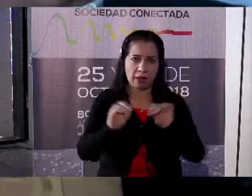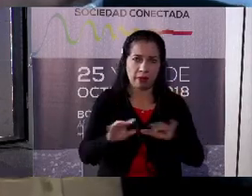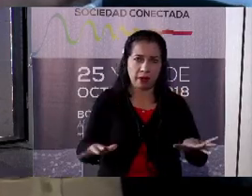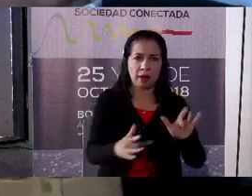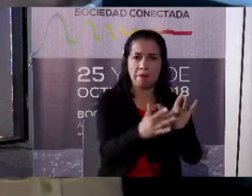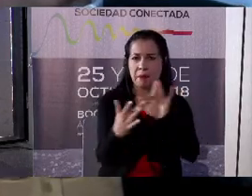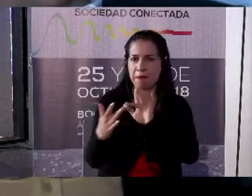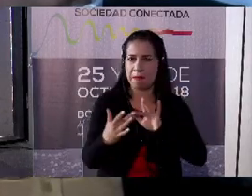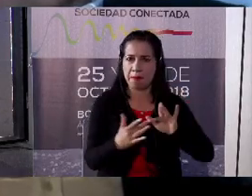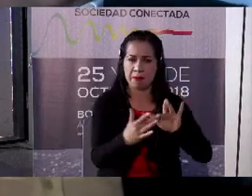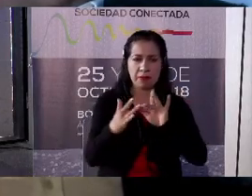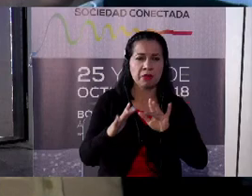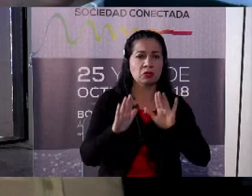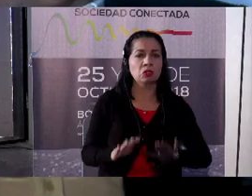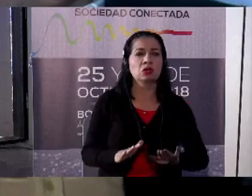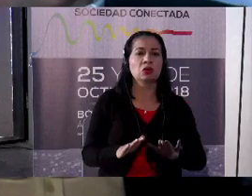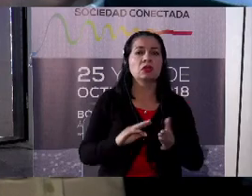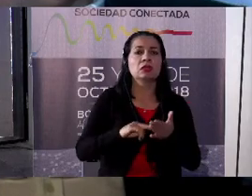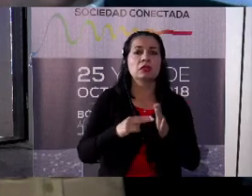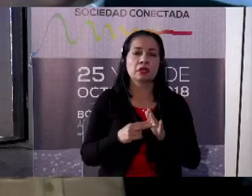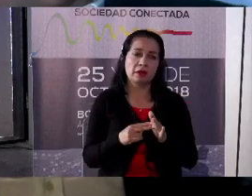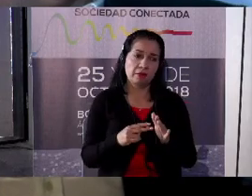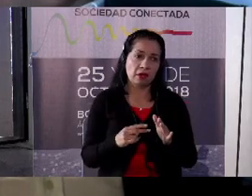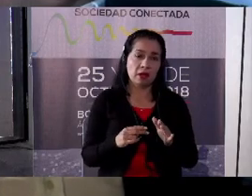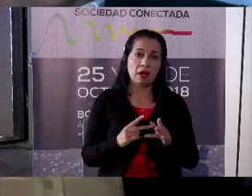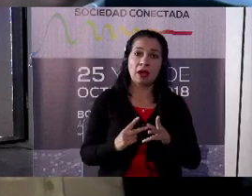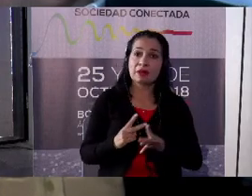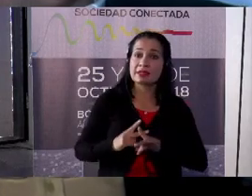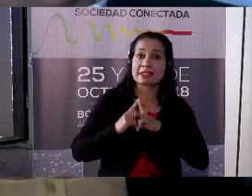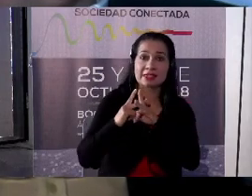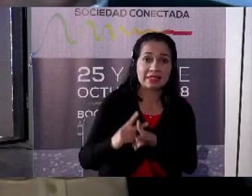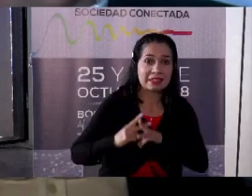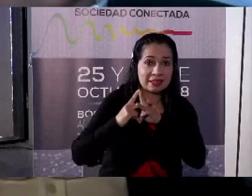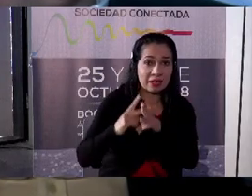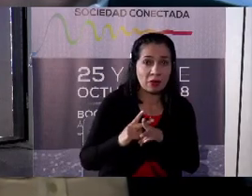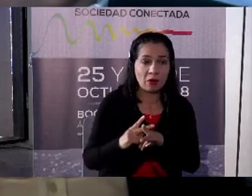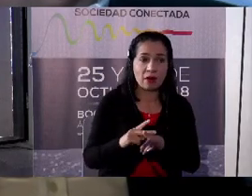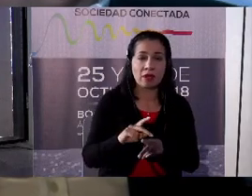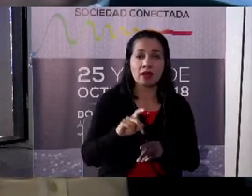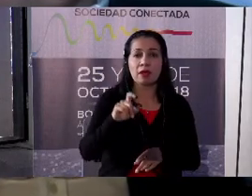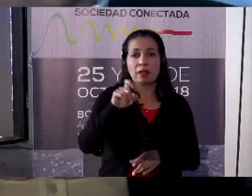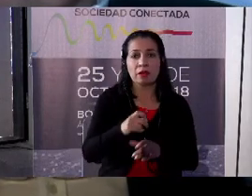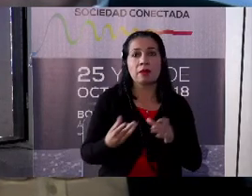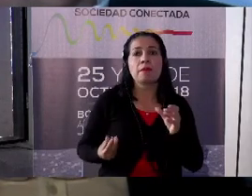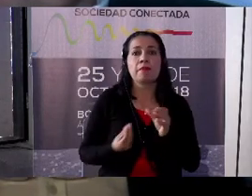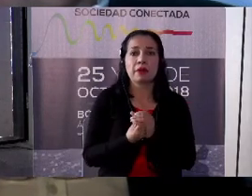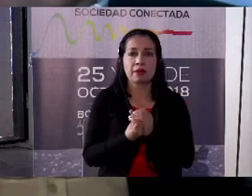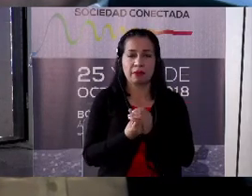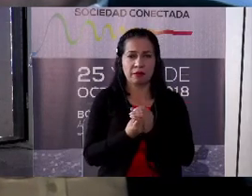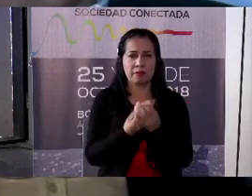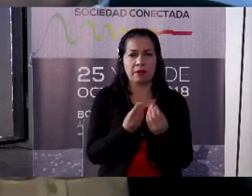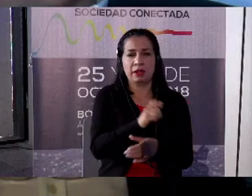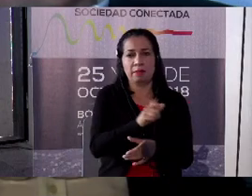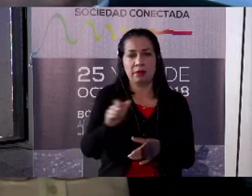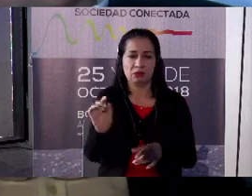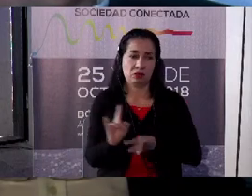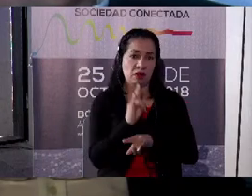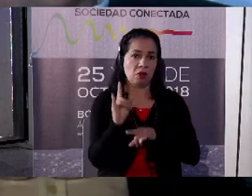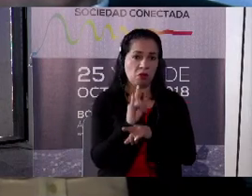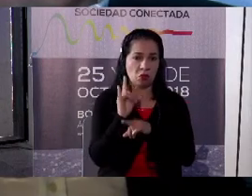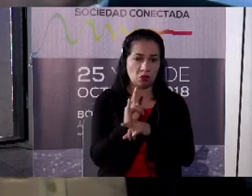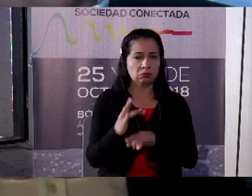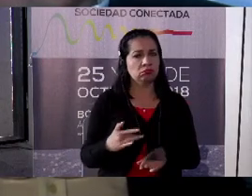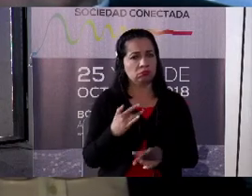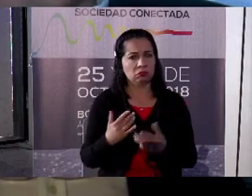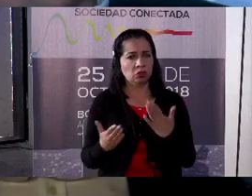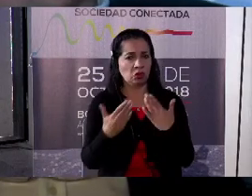involucra muchas tener muchas medidas de seguridad y de privacidad para que los usuarios tengan confianza y puedan